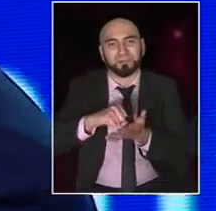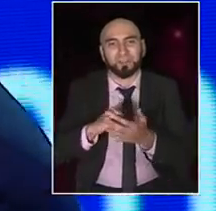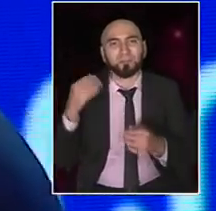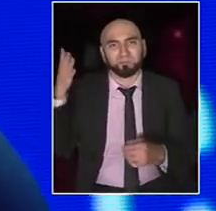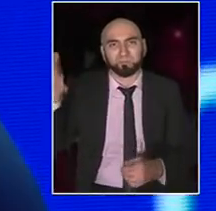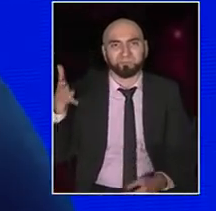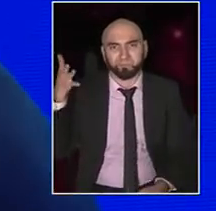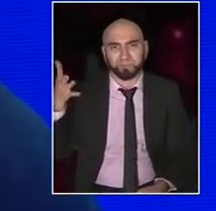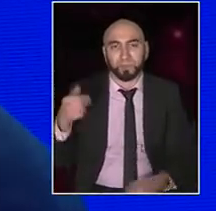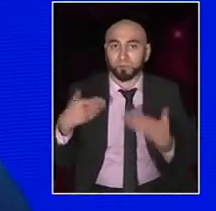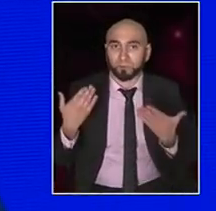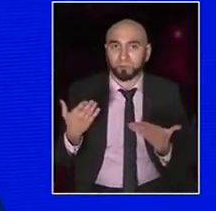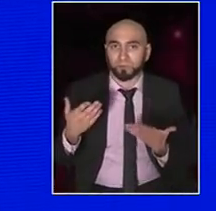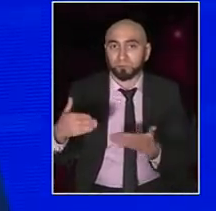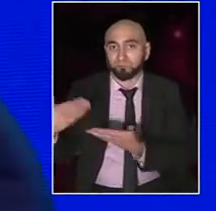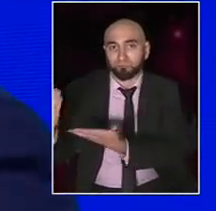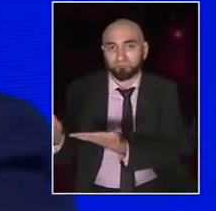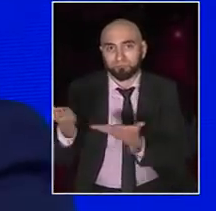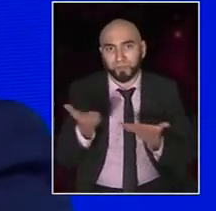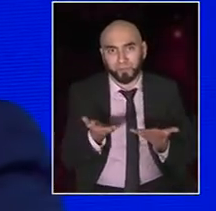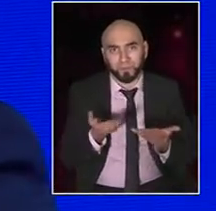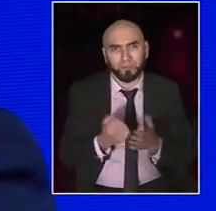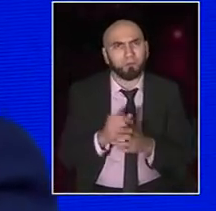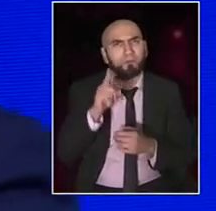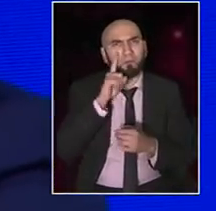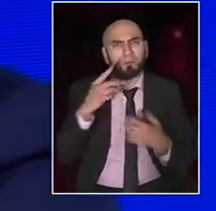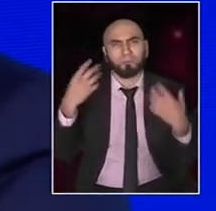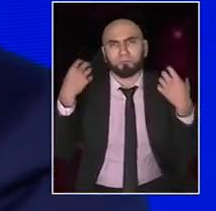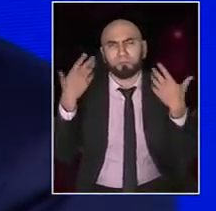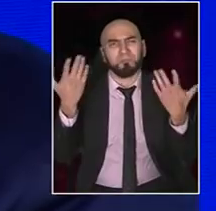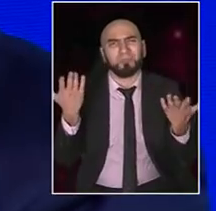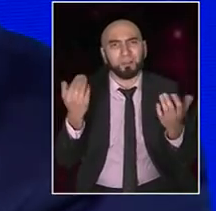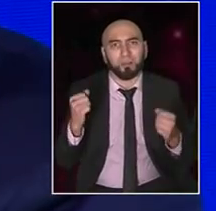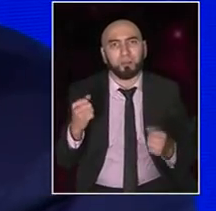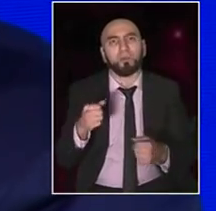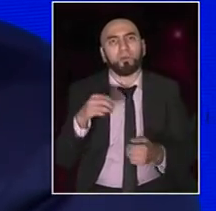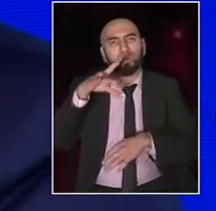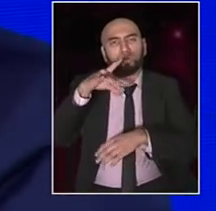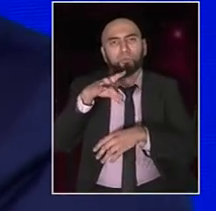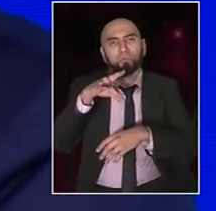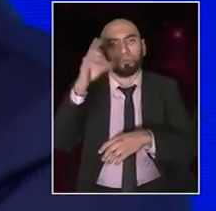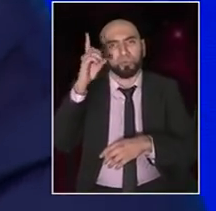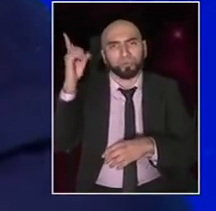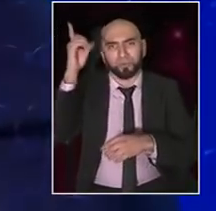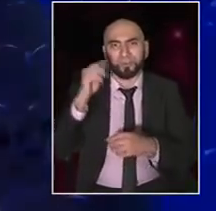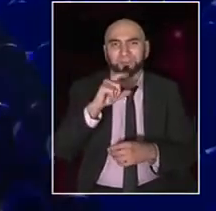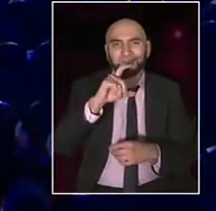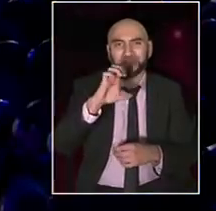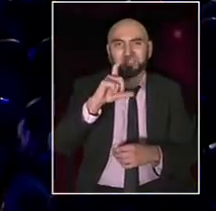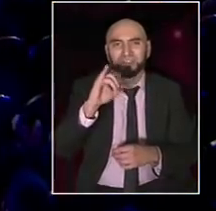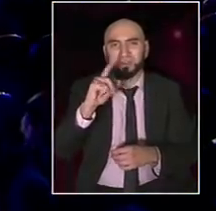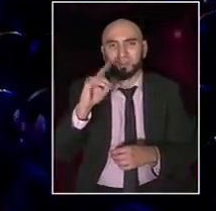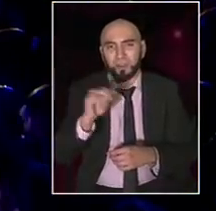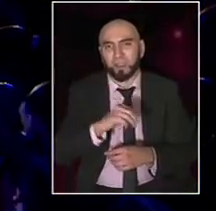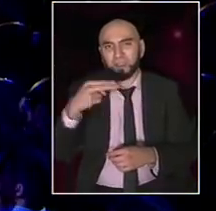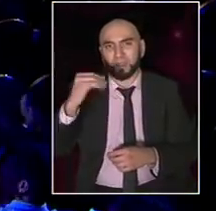invitada, que es la presidenta de la Academia Chilena de Ciencias, la doctora Cecilia Hidalgo, para quien pido un aplauso. Doctora.